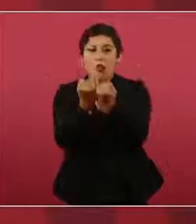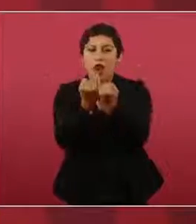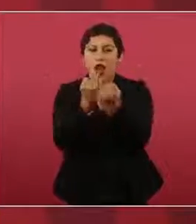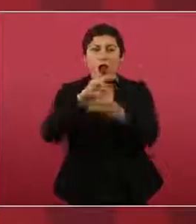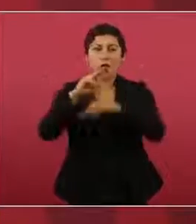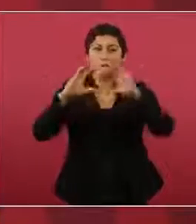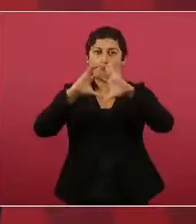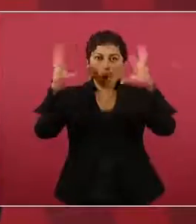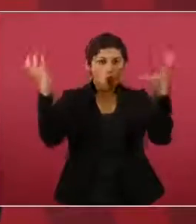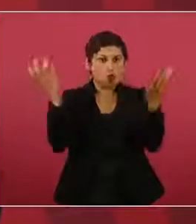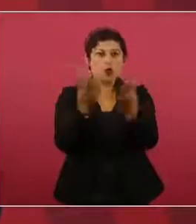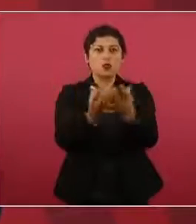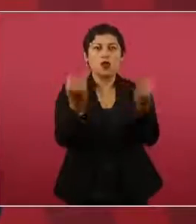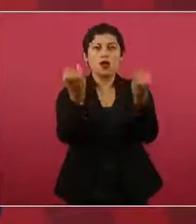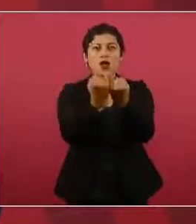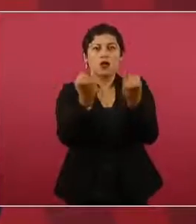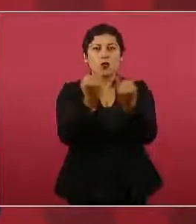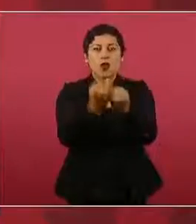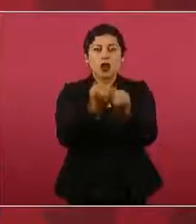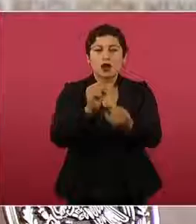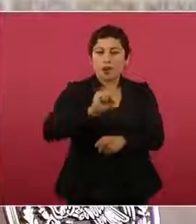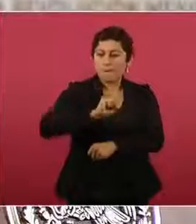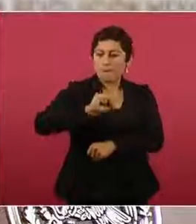las tasas de interés.